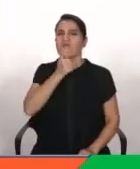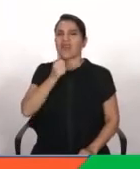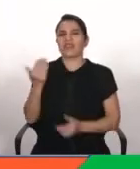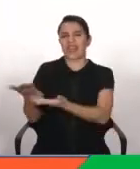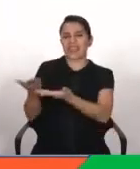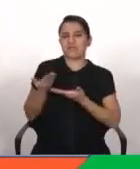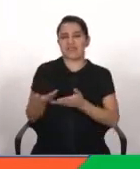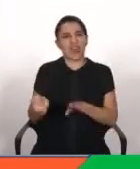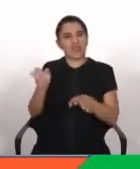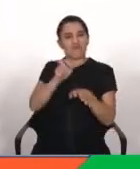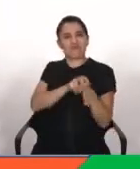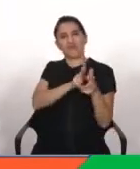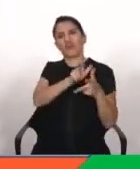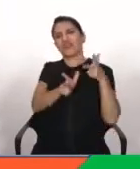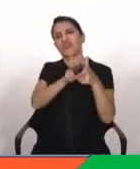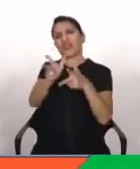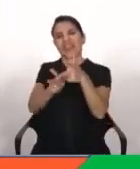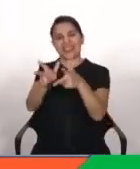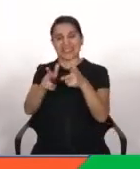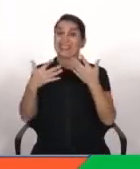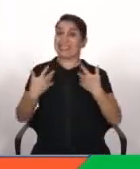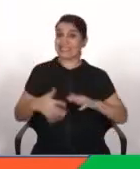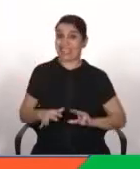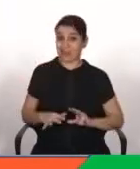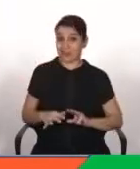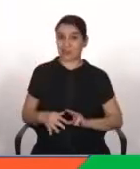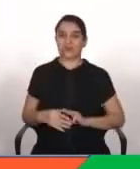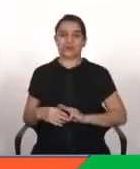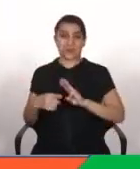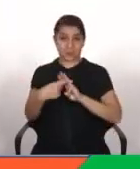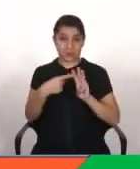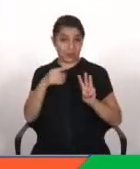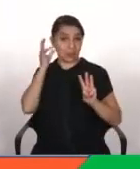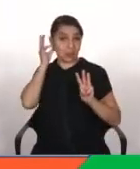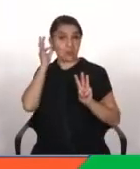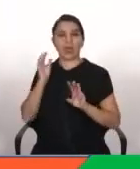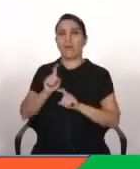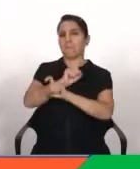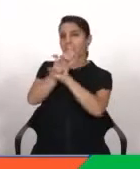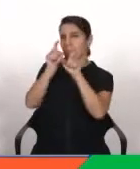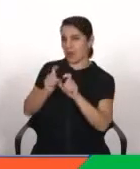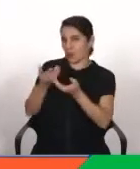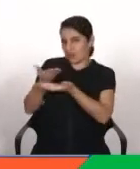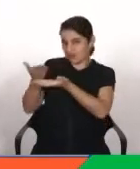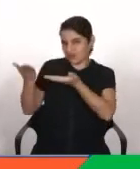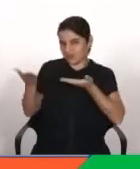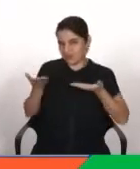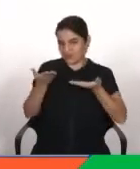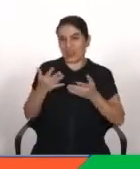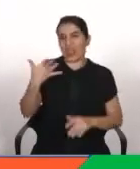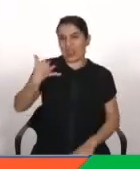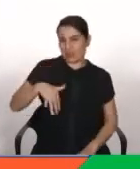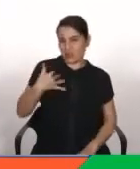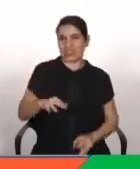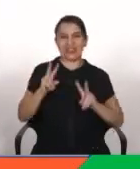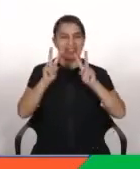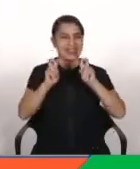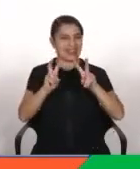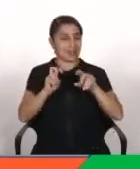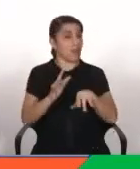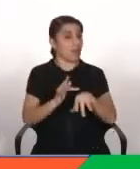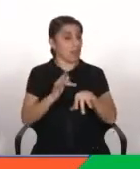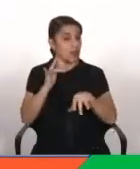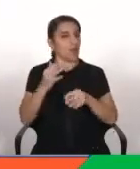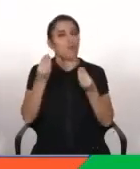Y ahí estamos completos. Chicas, voy a empezar a hacer preguntas sobre este tema que es bastante delicado y bastante